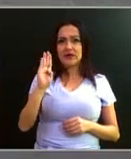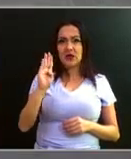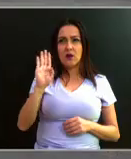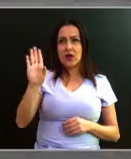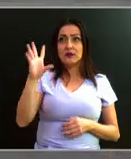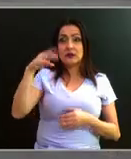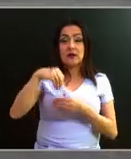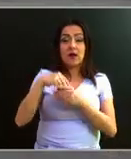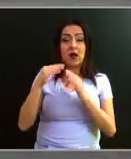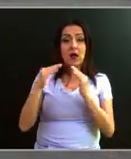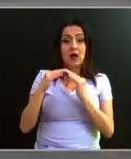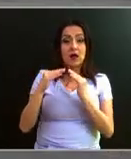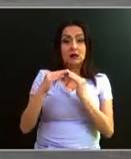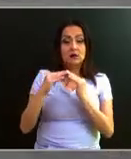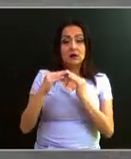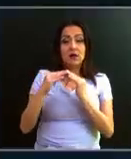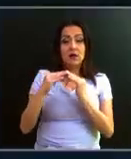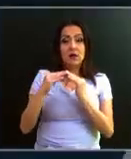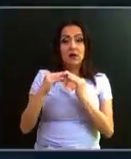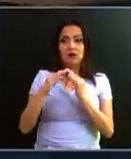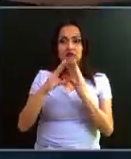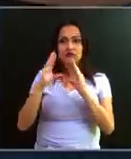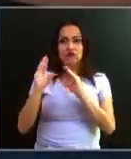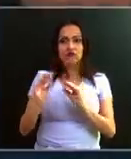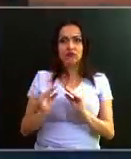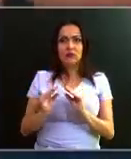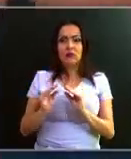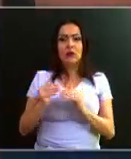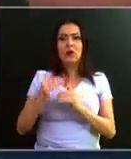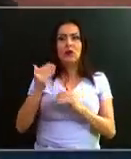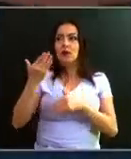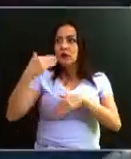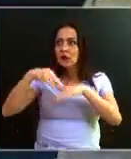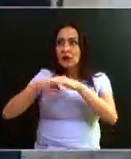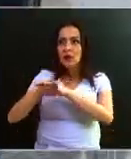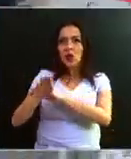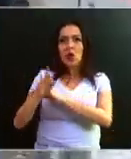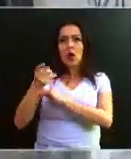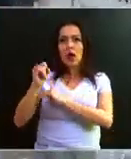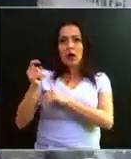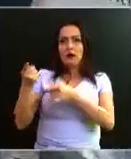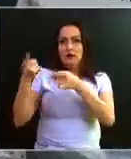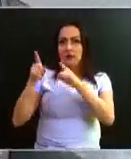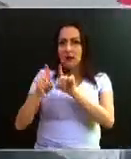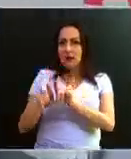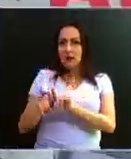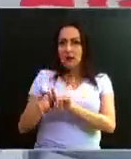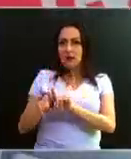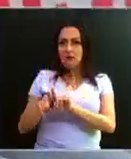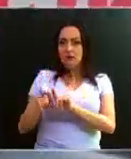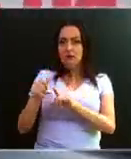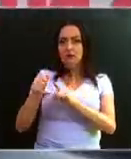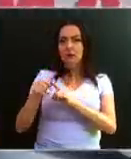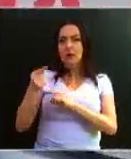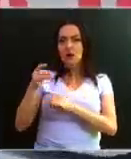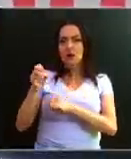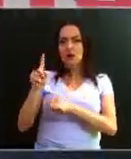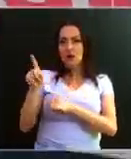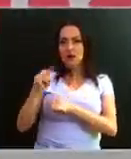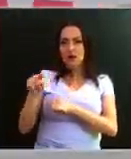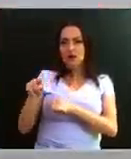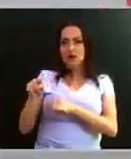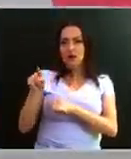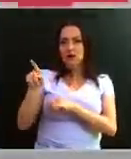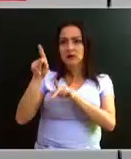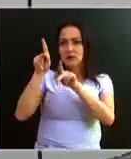estaba en su casa de habitación, eran horas de la noche cuando ingresó su expareja de apellido Gutiérrez, y